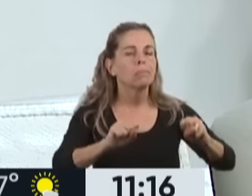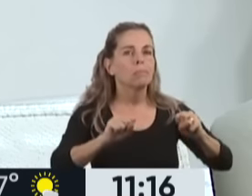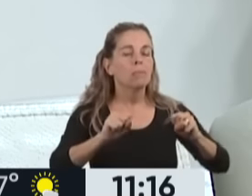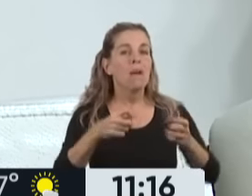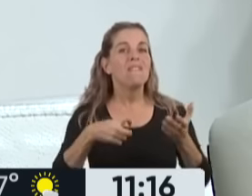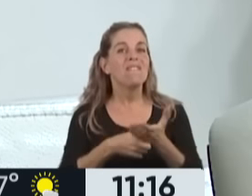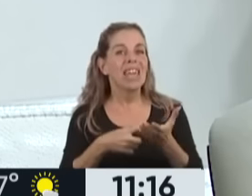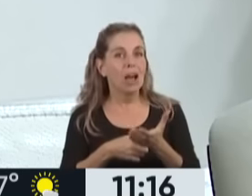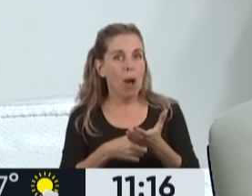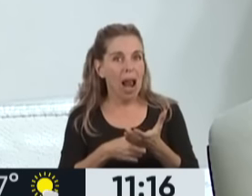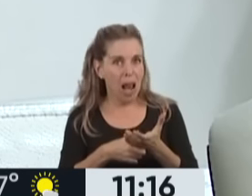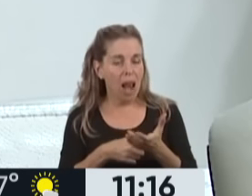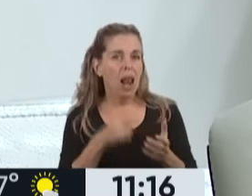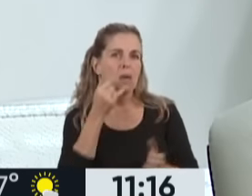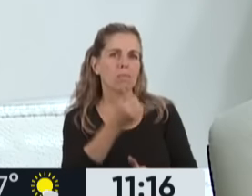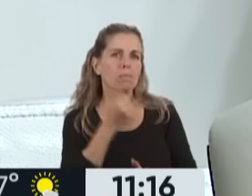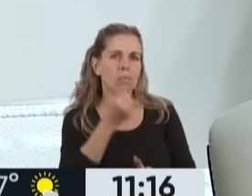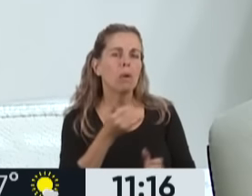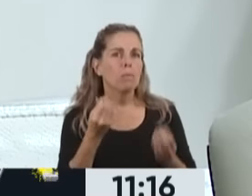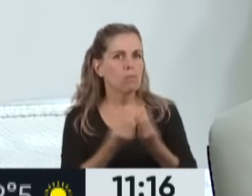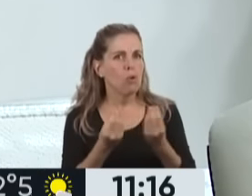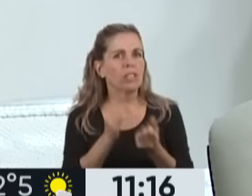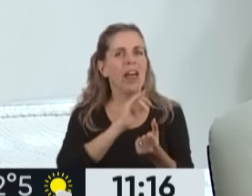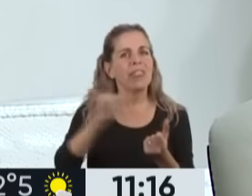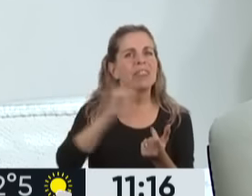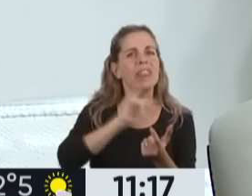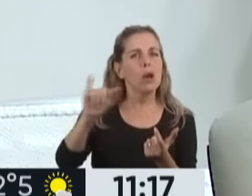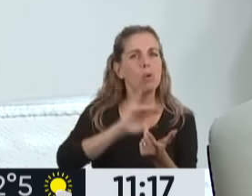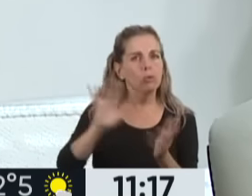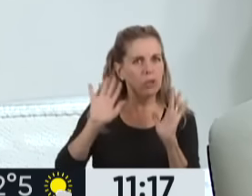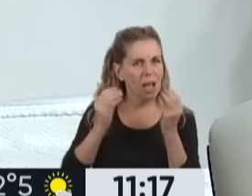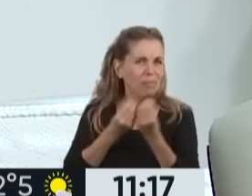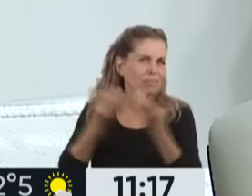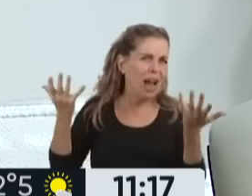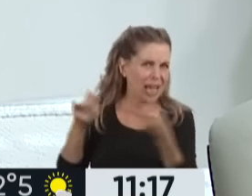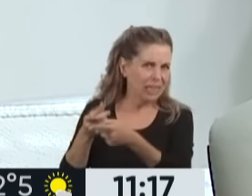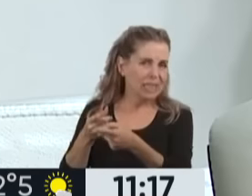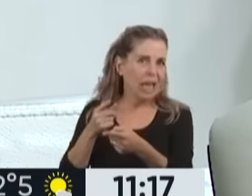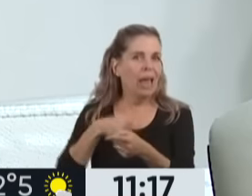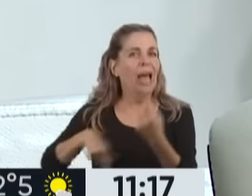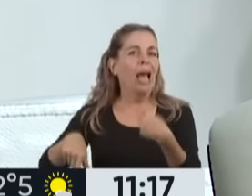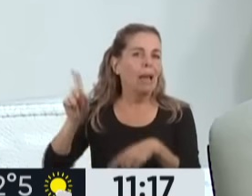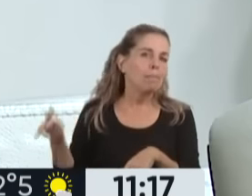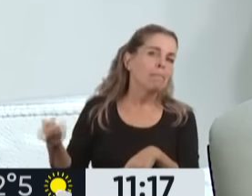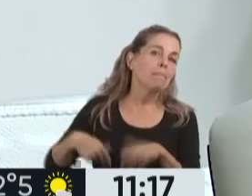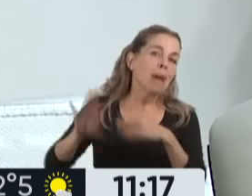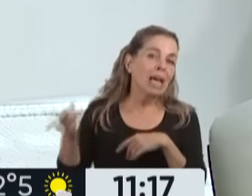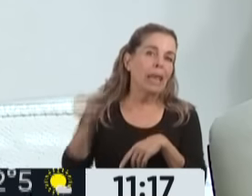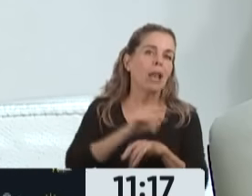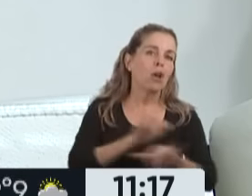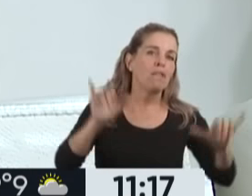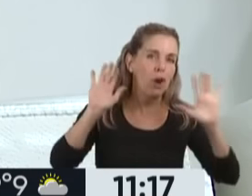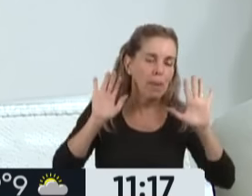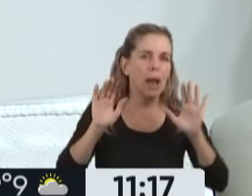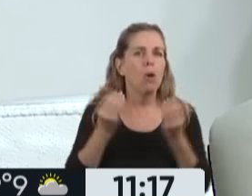el fiscal Marijuán, hay muchos más denuncias y hay muchos más dirigentes involucrados. Y quería saber cuál es la información que